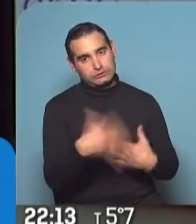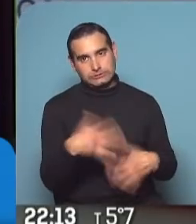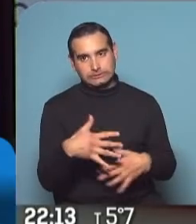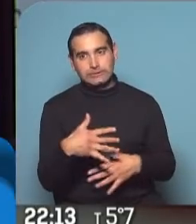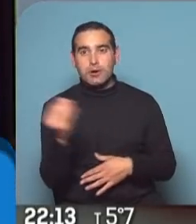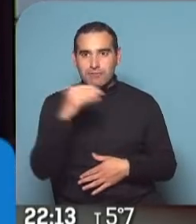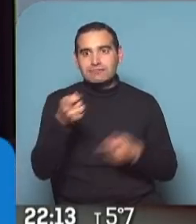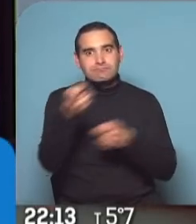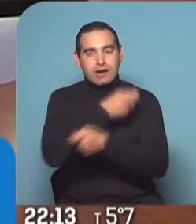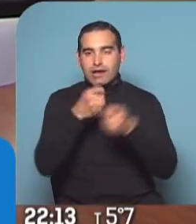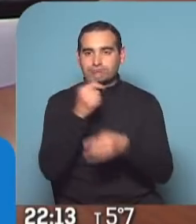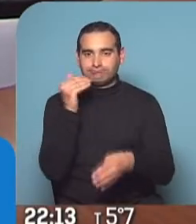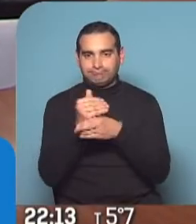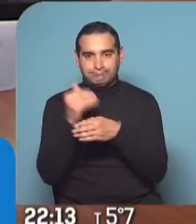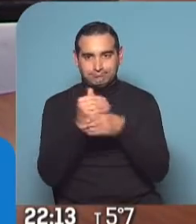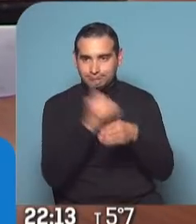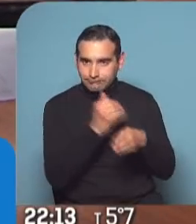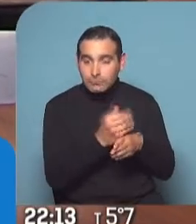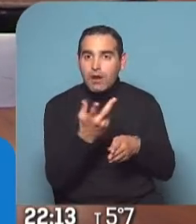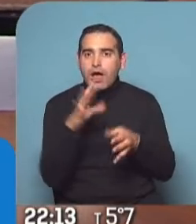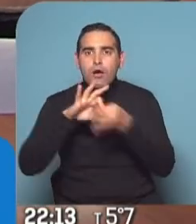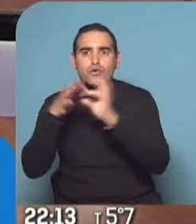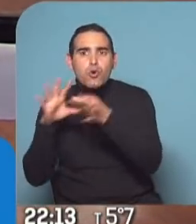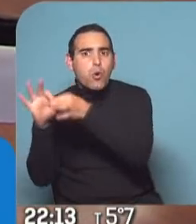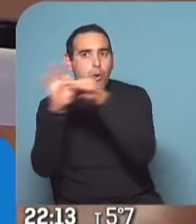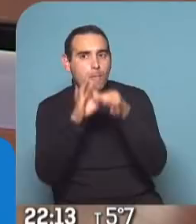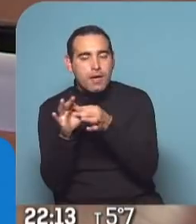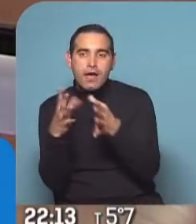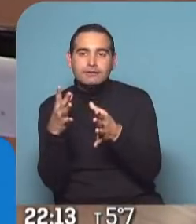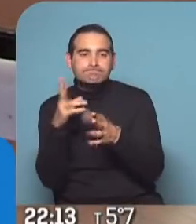los mercados que se cierran, ¿no? Por lo tanto, la Unión Europea está buscando